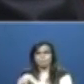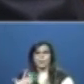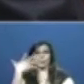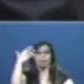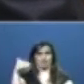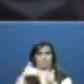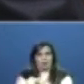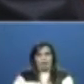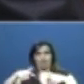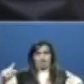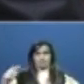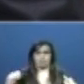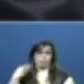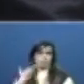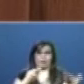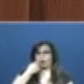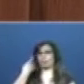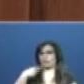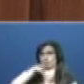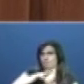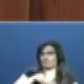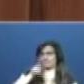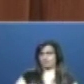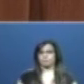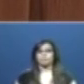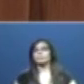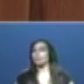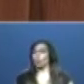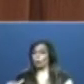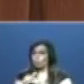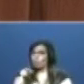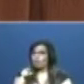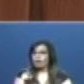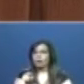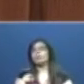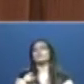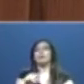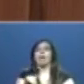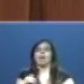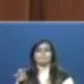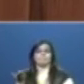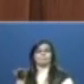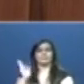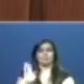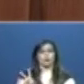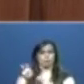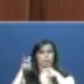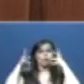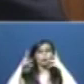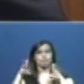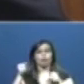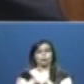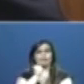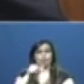al mismo trimestre del año anterior este colectivo contará con un nuevo órgano de representación el consejo del trabajo